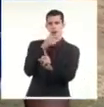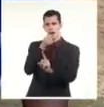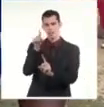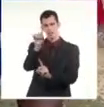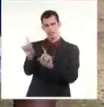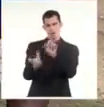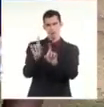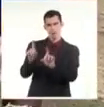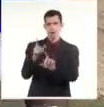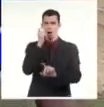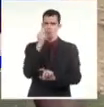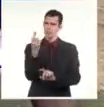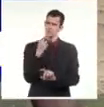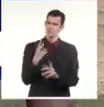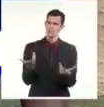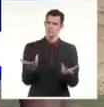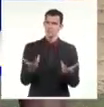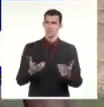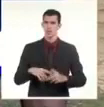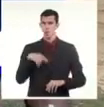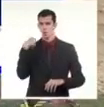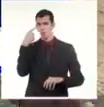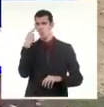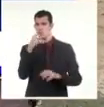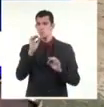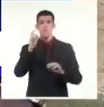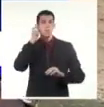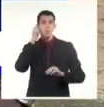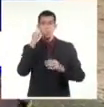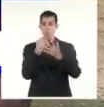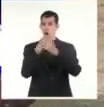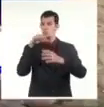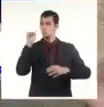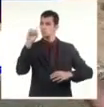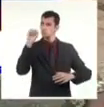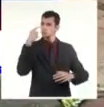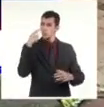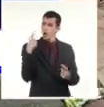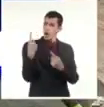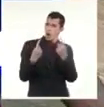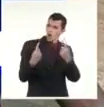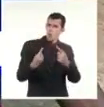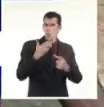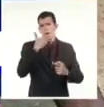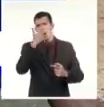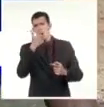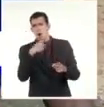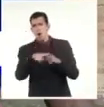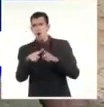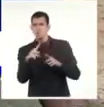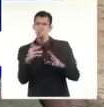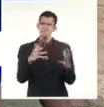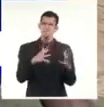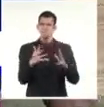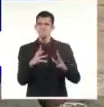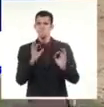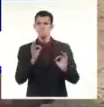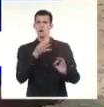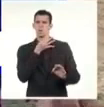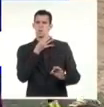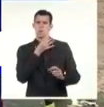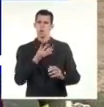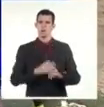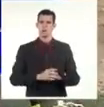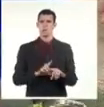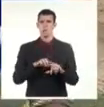Nuestras lanzadoras han tenido que tirar, en unas veces lo han hecho mejor, otras veces un poco peor, pero